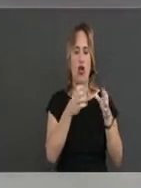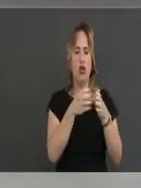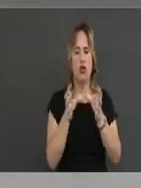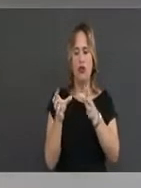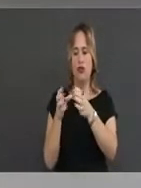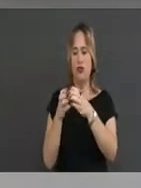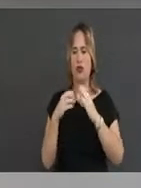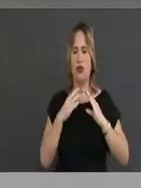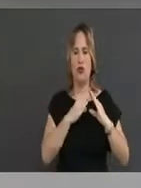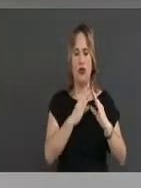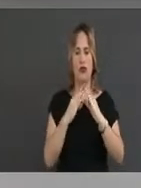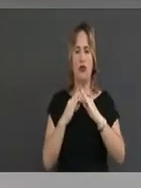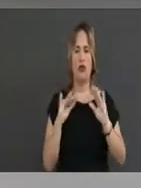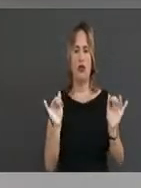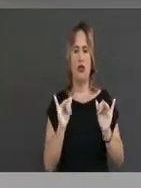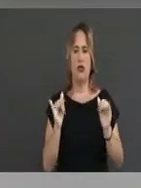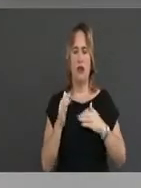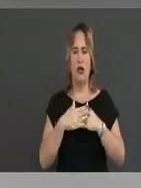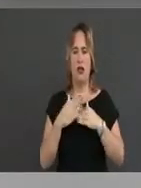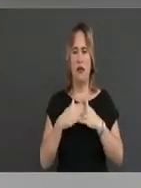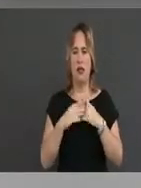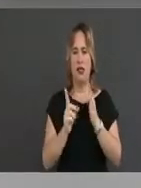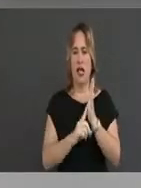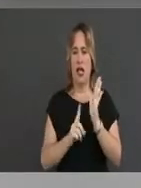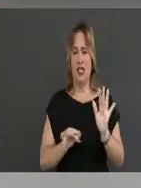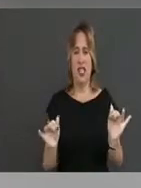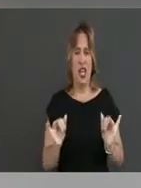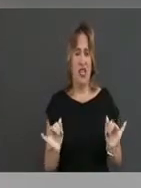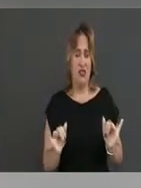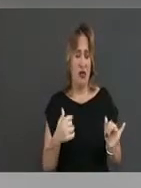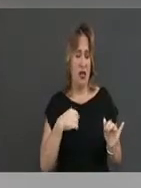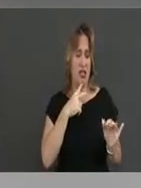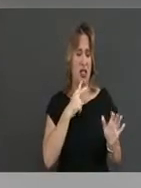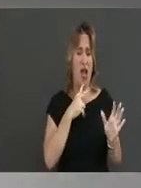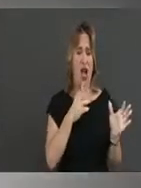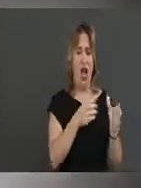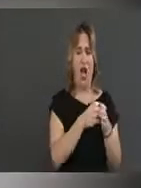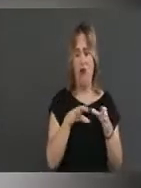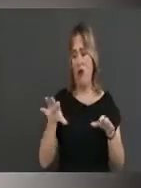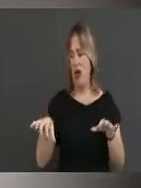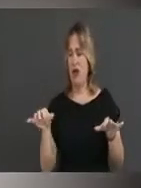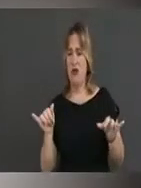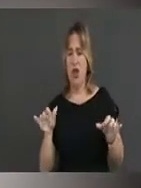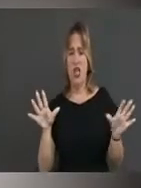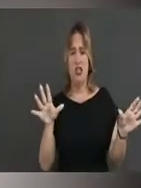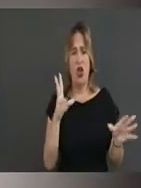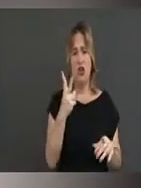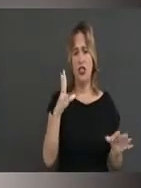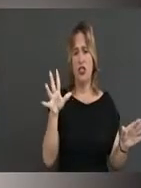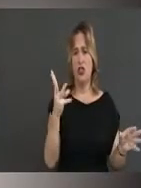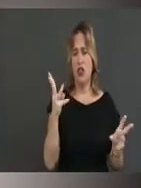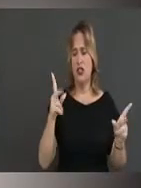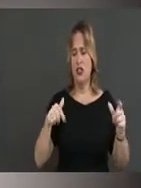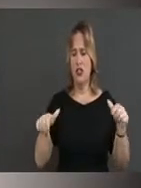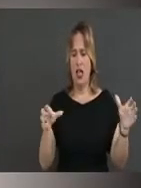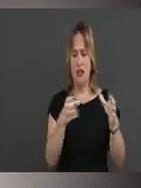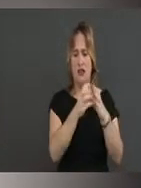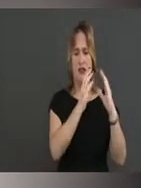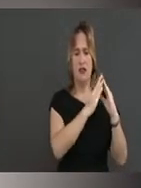algo parecido a lo que tiene la empresa eléctrica. Estos sectores hidrométricos que cuentan con 10, con 11, con 12 circuitos